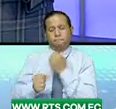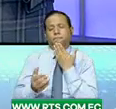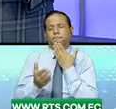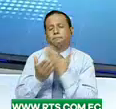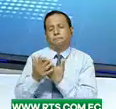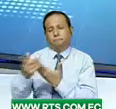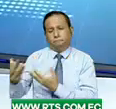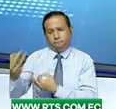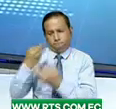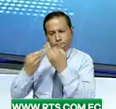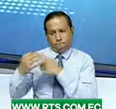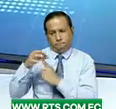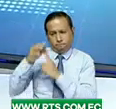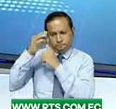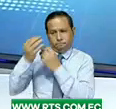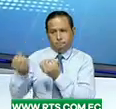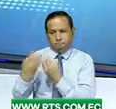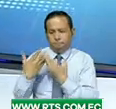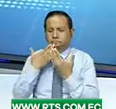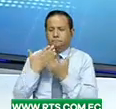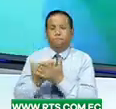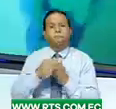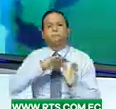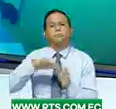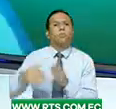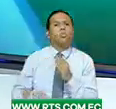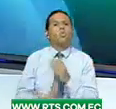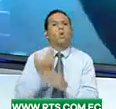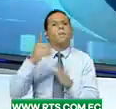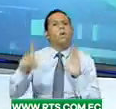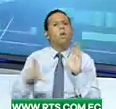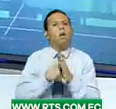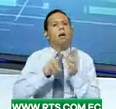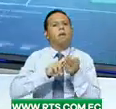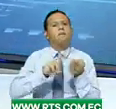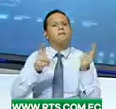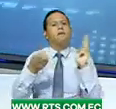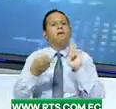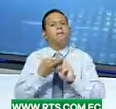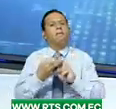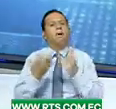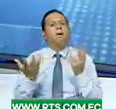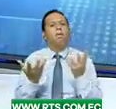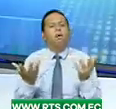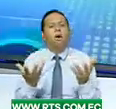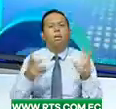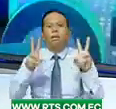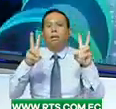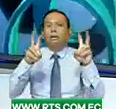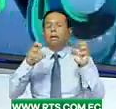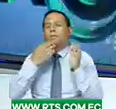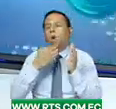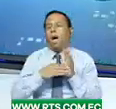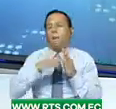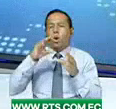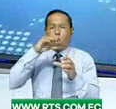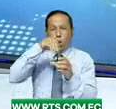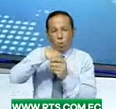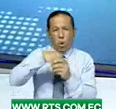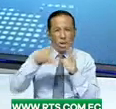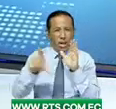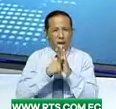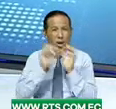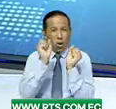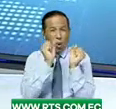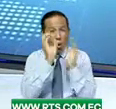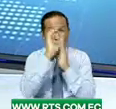gracias por este informe especial. Y una nueva ley reformatoria pretende sacar algunas infracciones leves de tránsito del